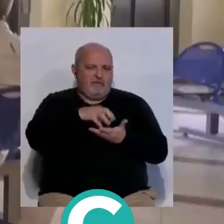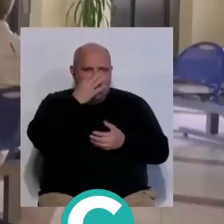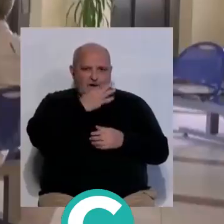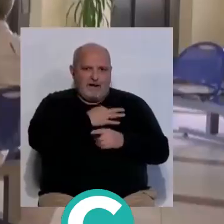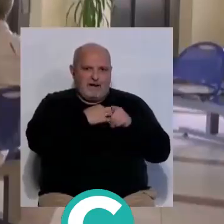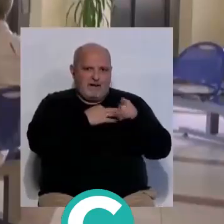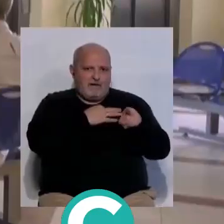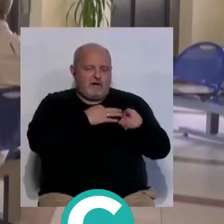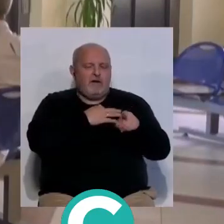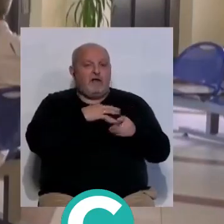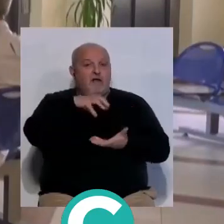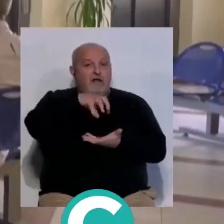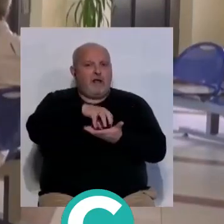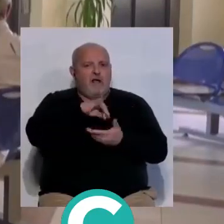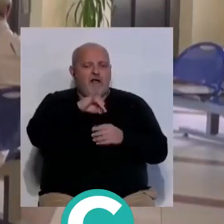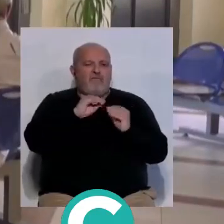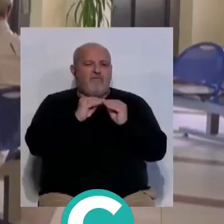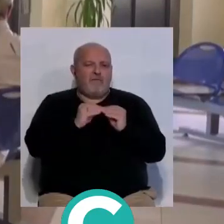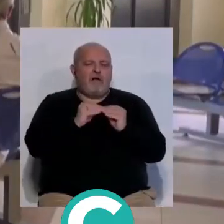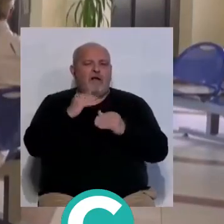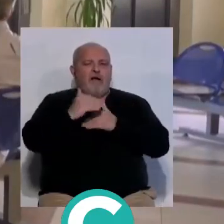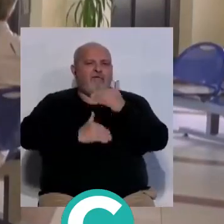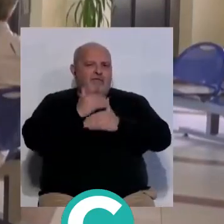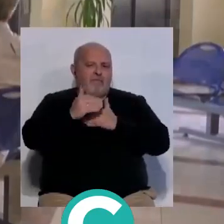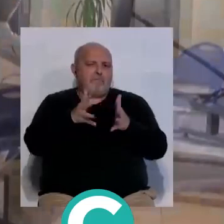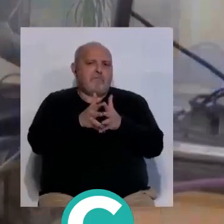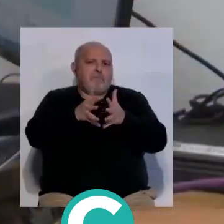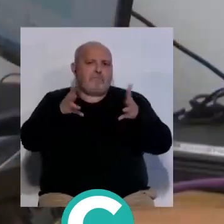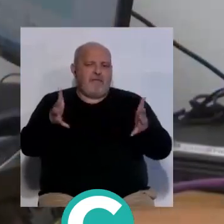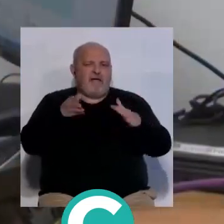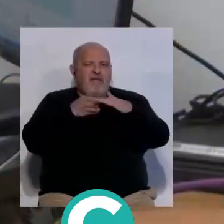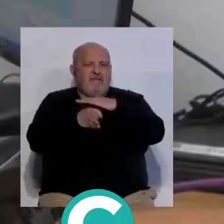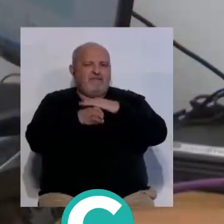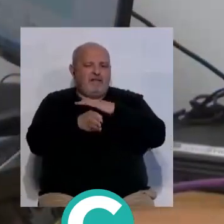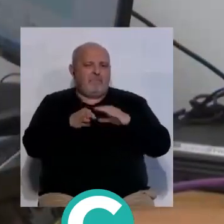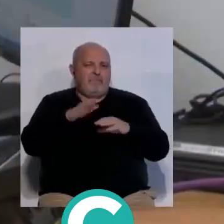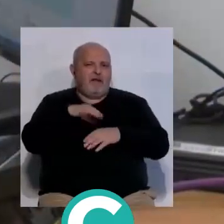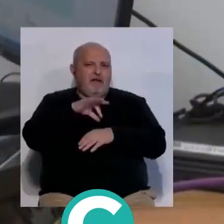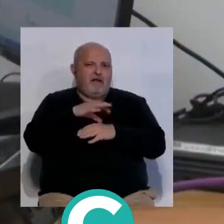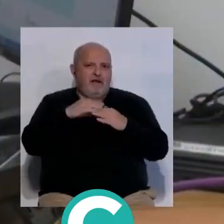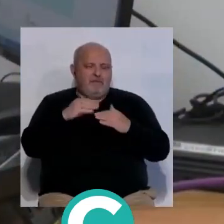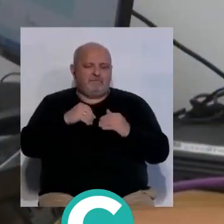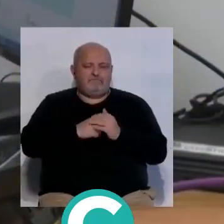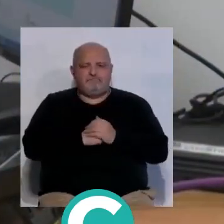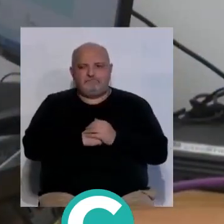en Puerto Real, unas instalaciones que de esta forma avanzan en cuanto a la accesibilidad para los pacientes.